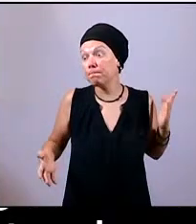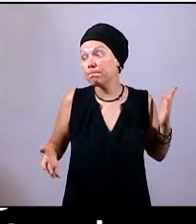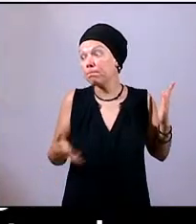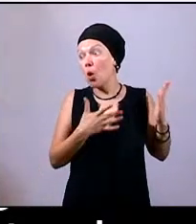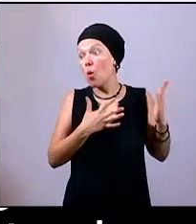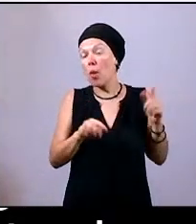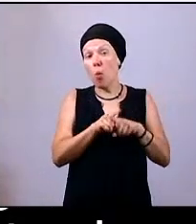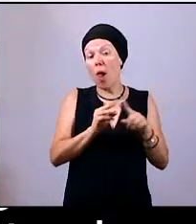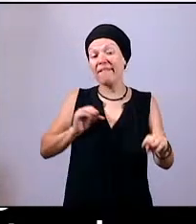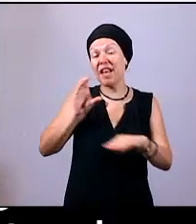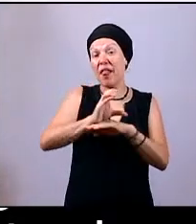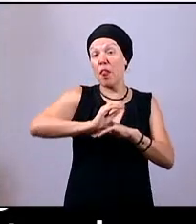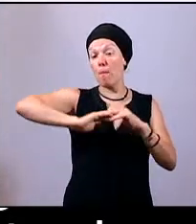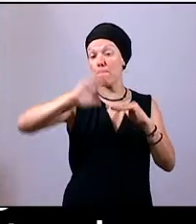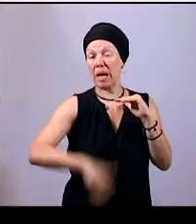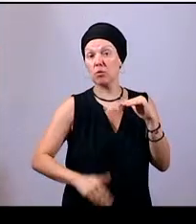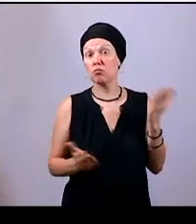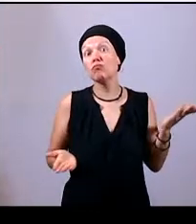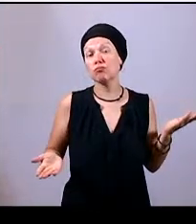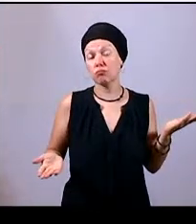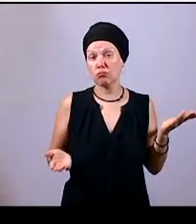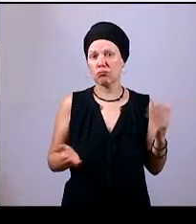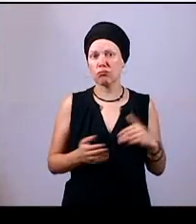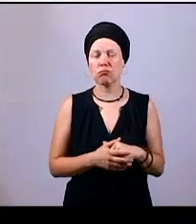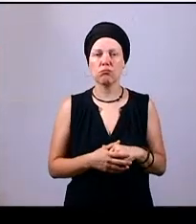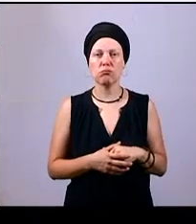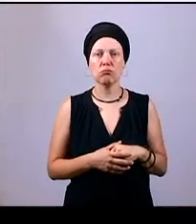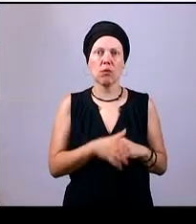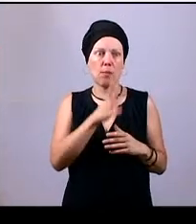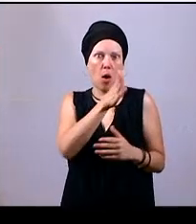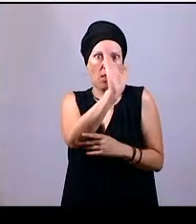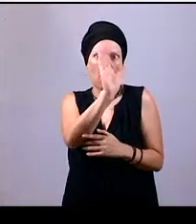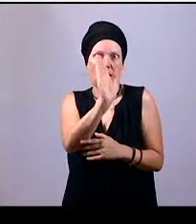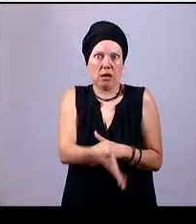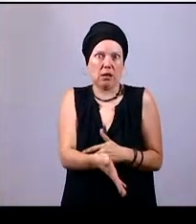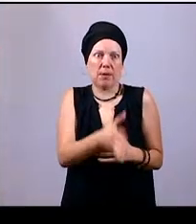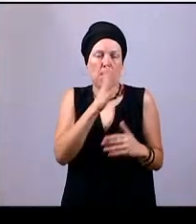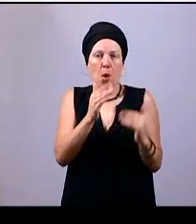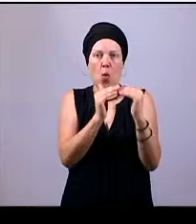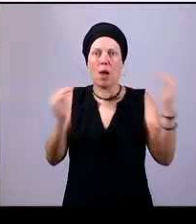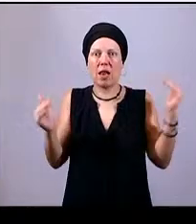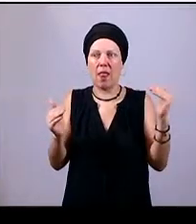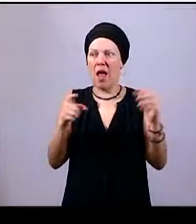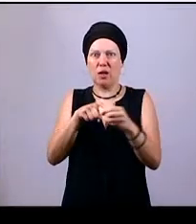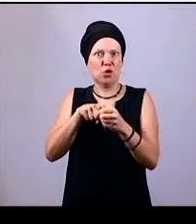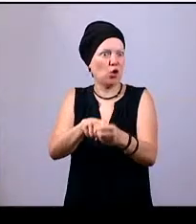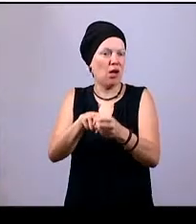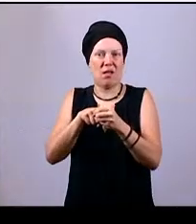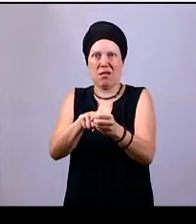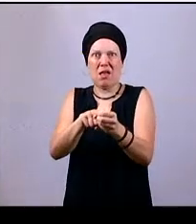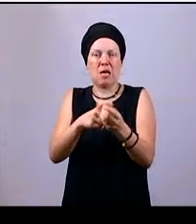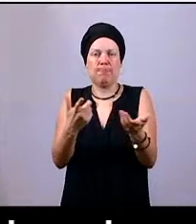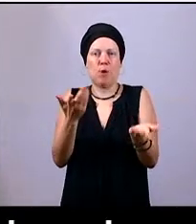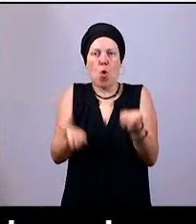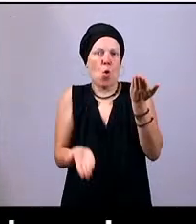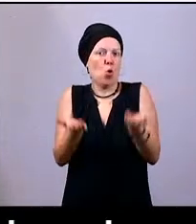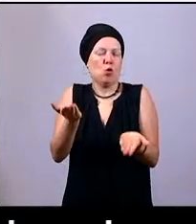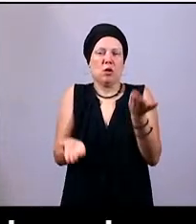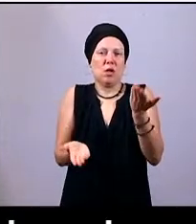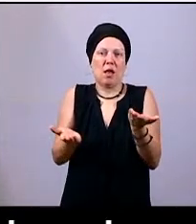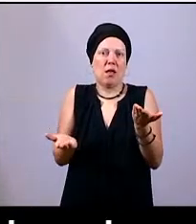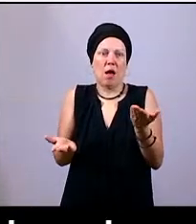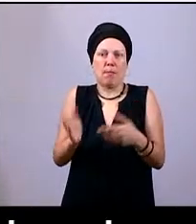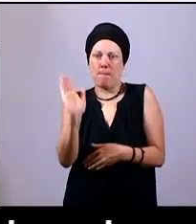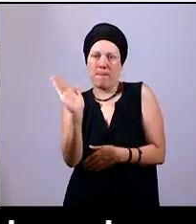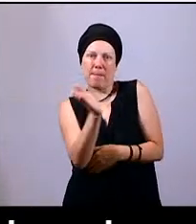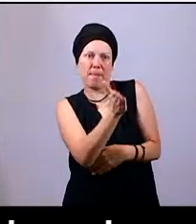menor financiación de la que deberían, atentado directo a la igualdad, a la solidaridad, a la justicia entre todos